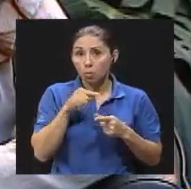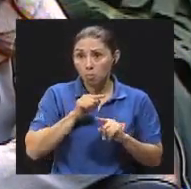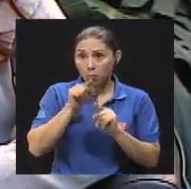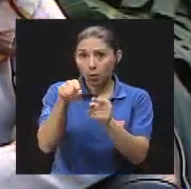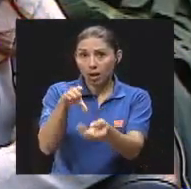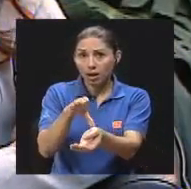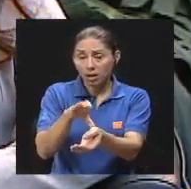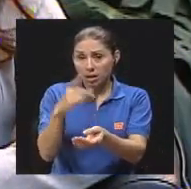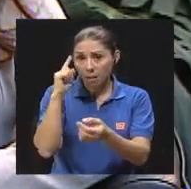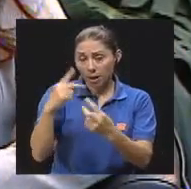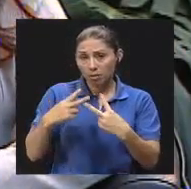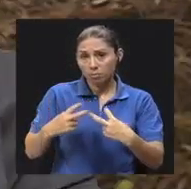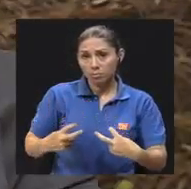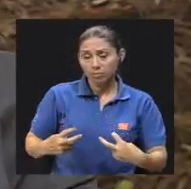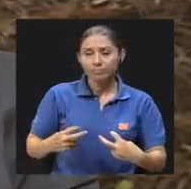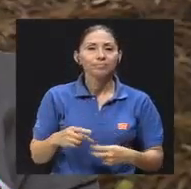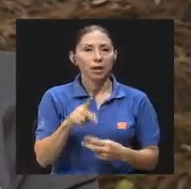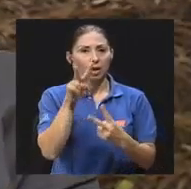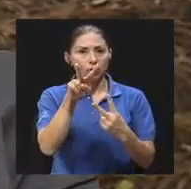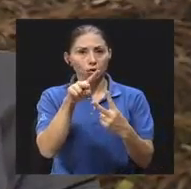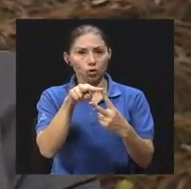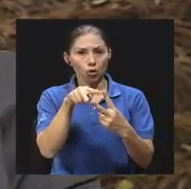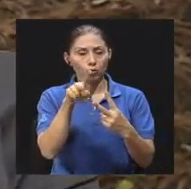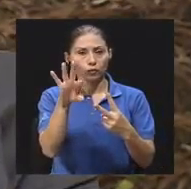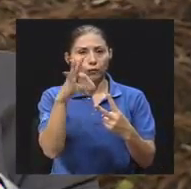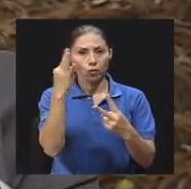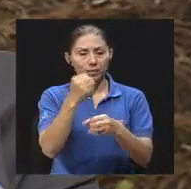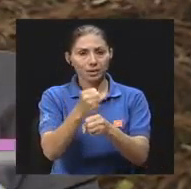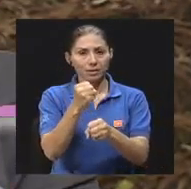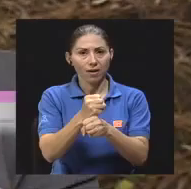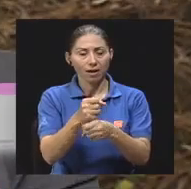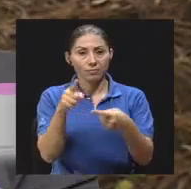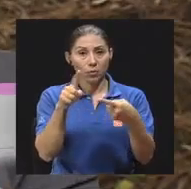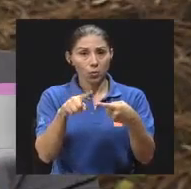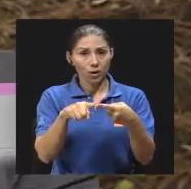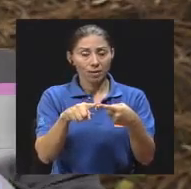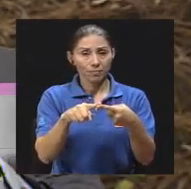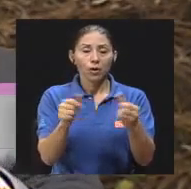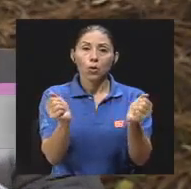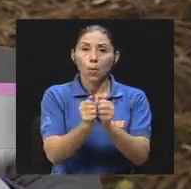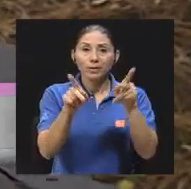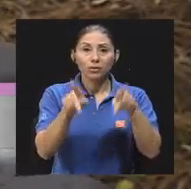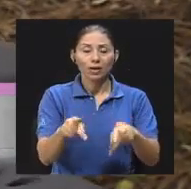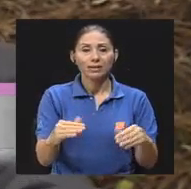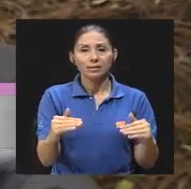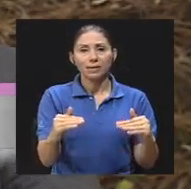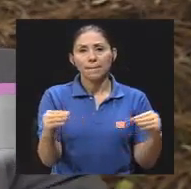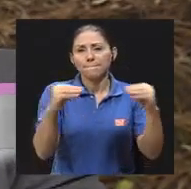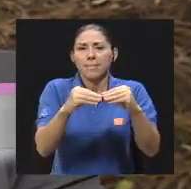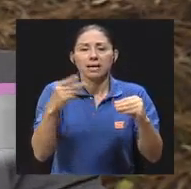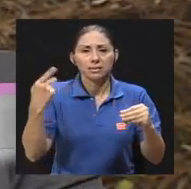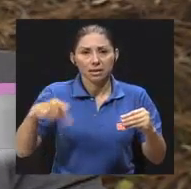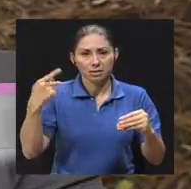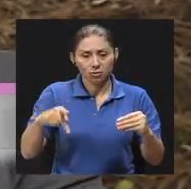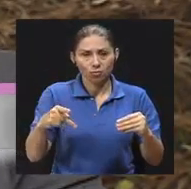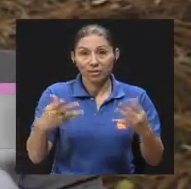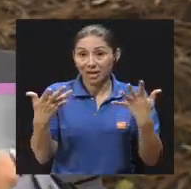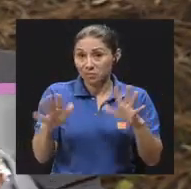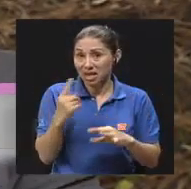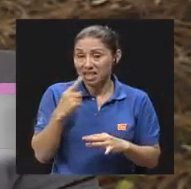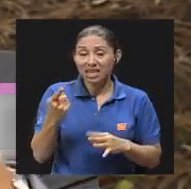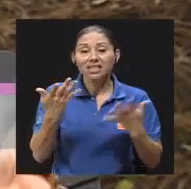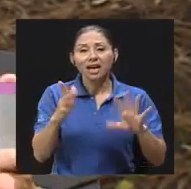por ejemplo? Sí, nosotros tenemos dos formas de trabajar. Una es que trabajamos las poblaciones de alto riesgo, como ya le conté, que